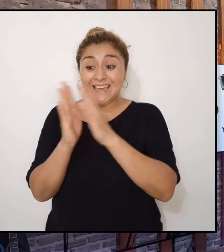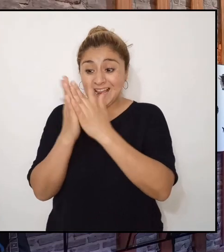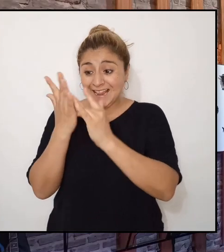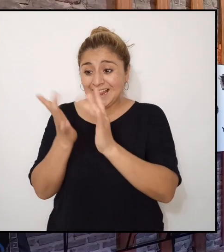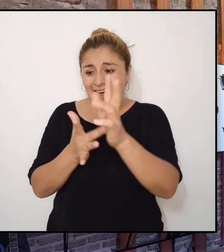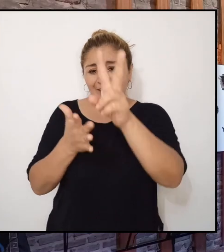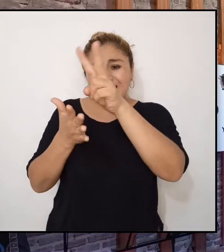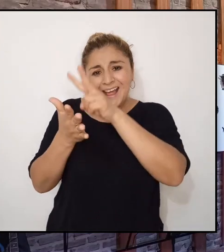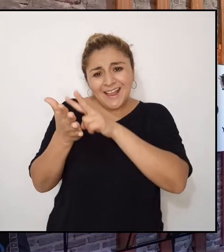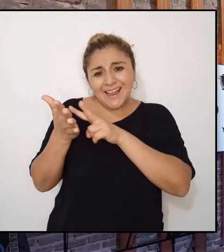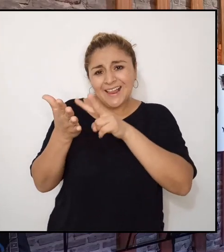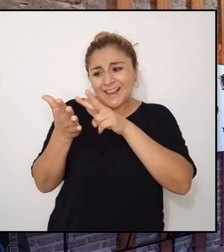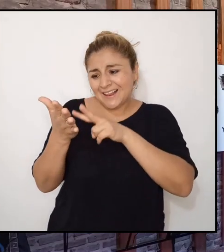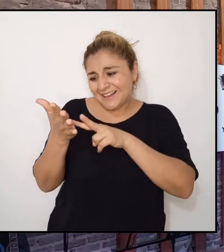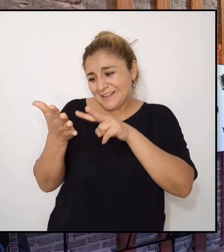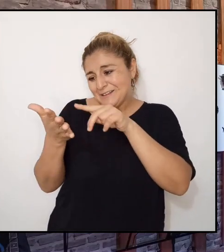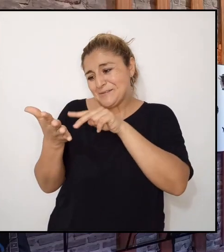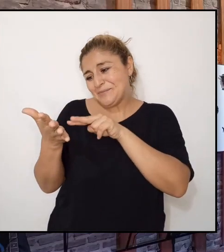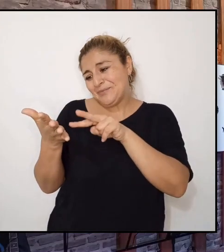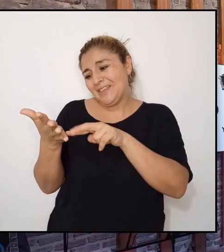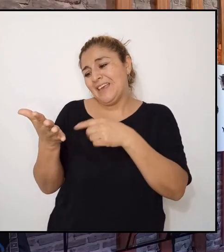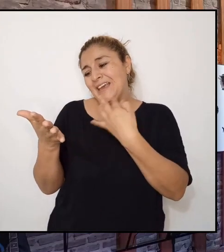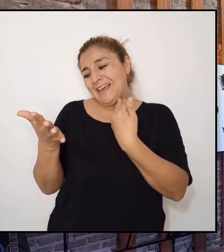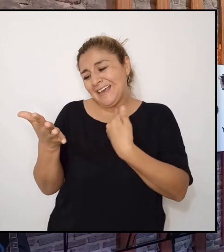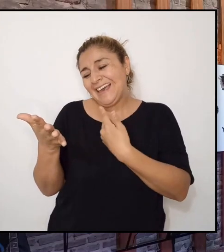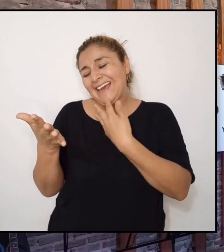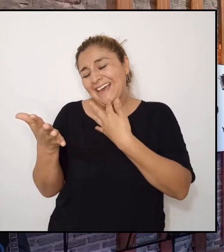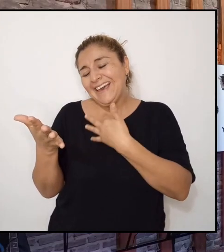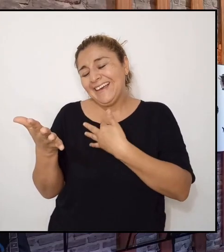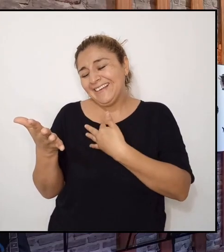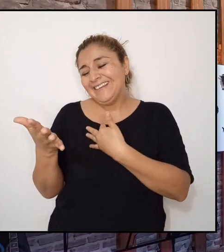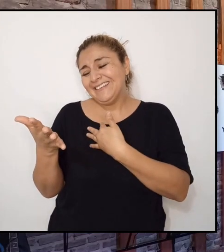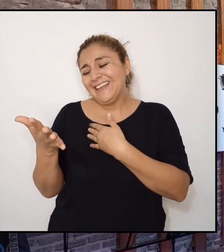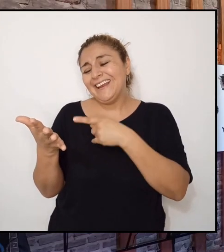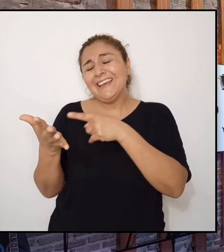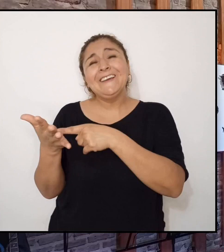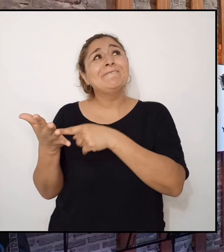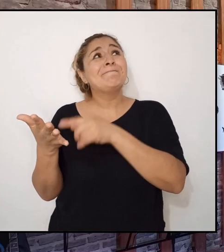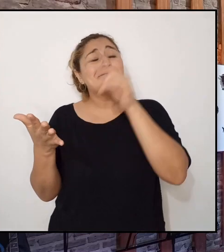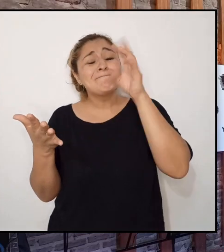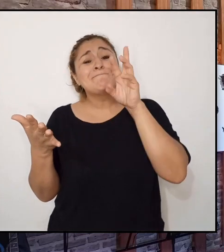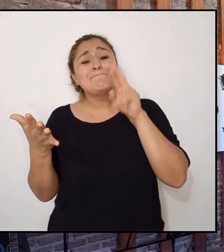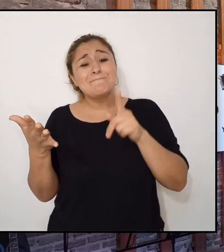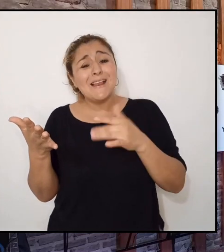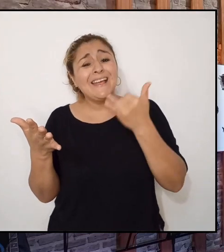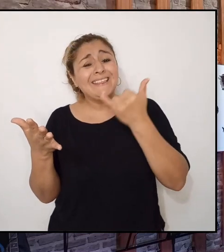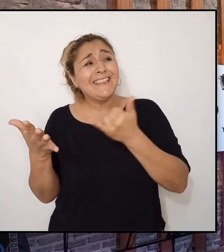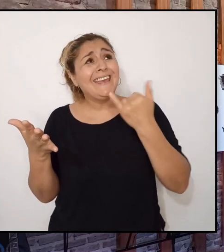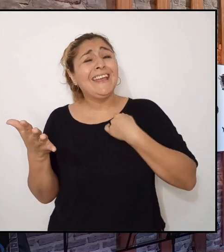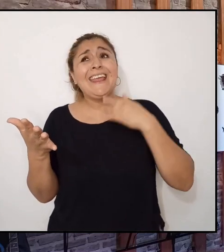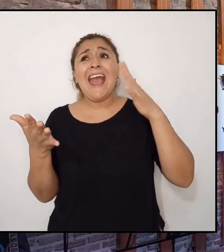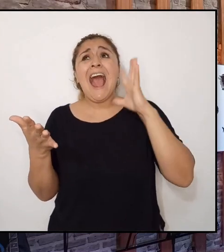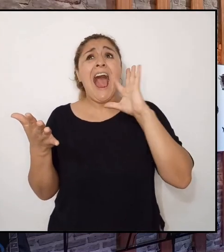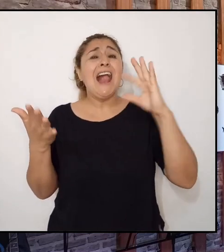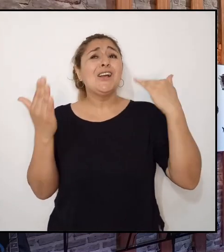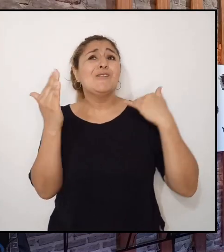empezar a entender que sus planes son superiores a los míos.